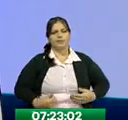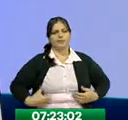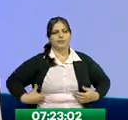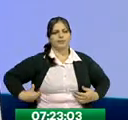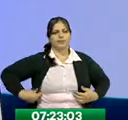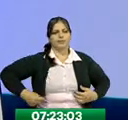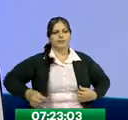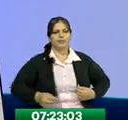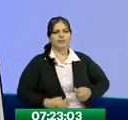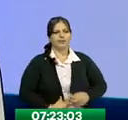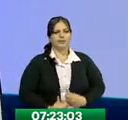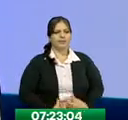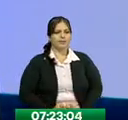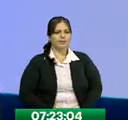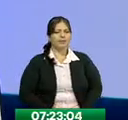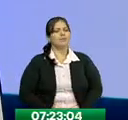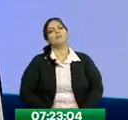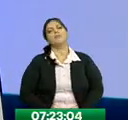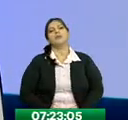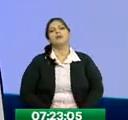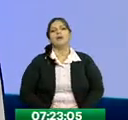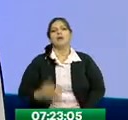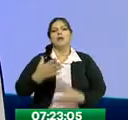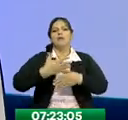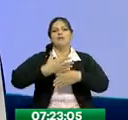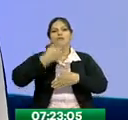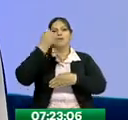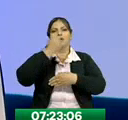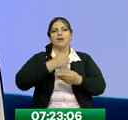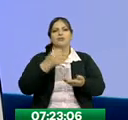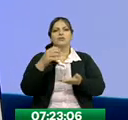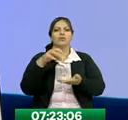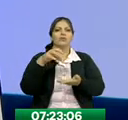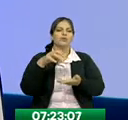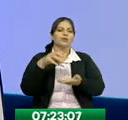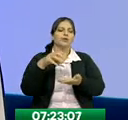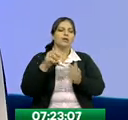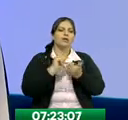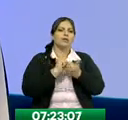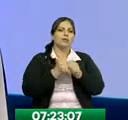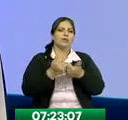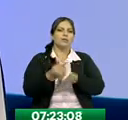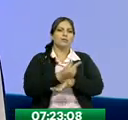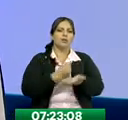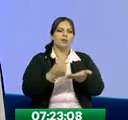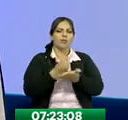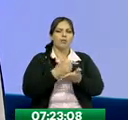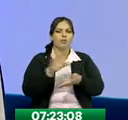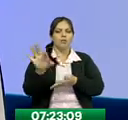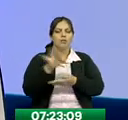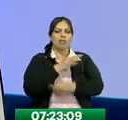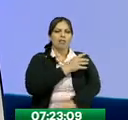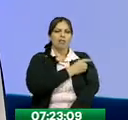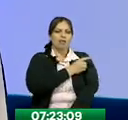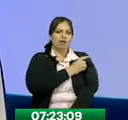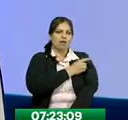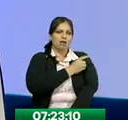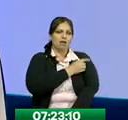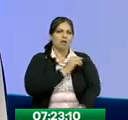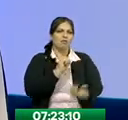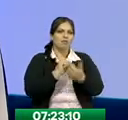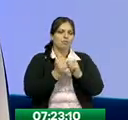en una elección de un organismo deportivo, en este caso una federación provincial, hay que escoger el delegado del deportista, el delegado de las ligas,